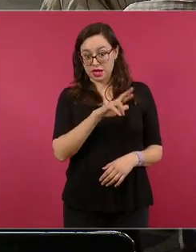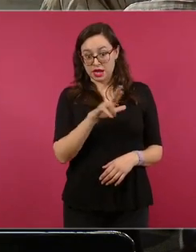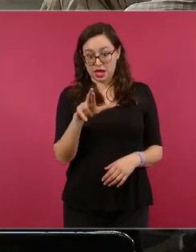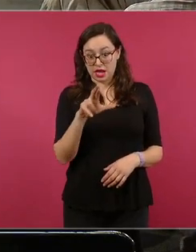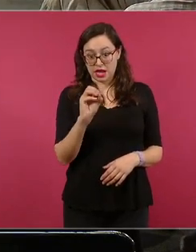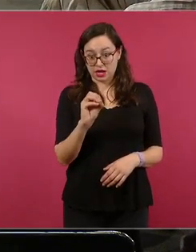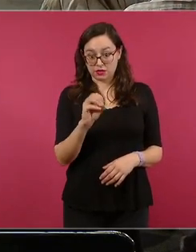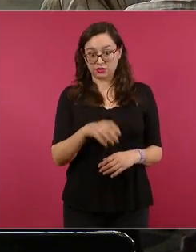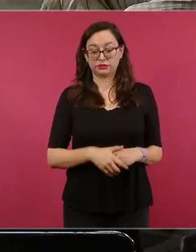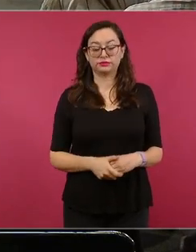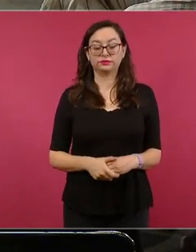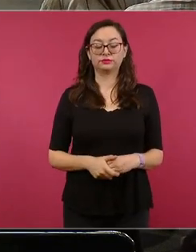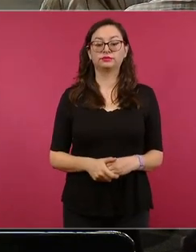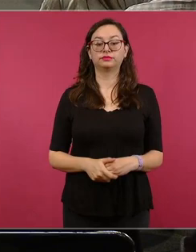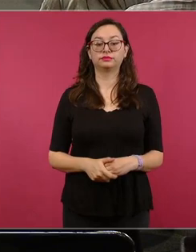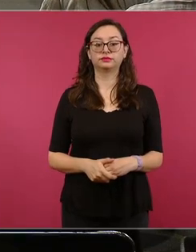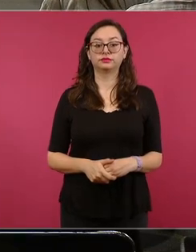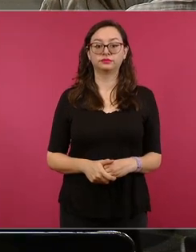de Loret.